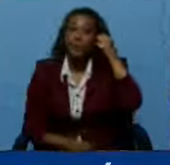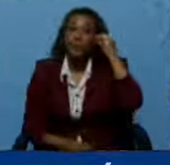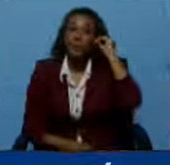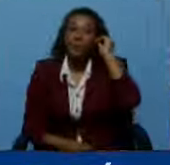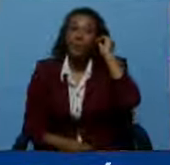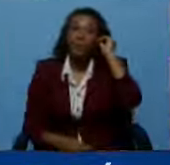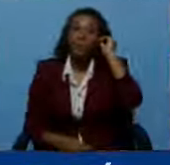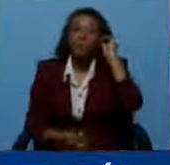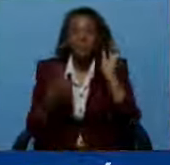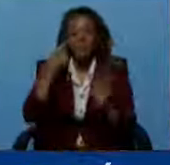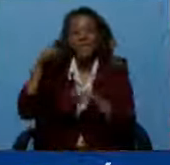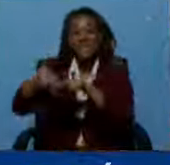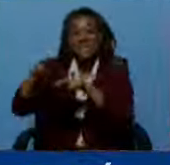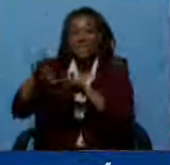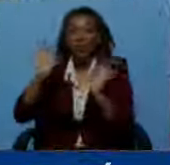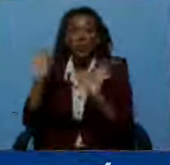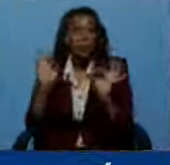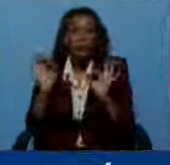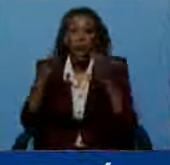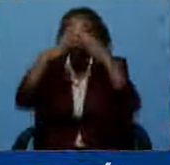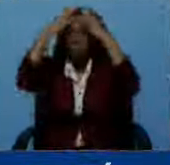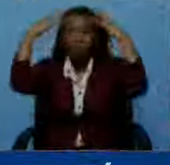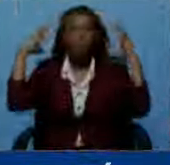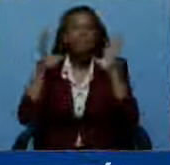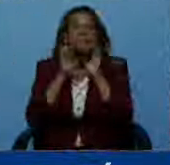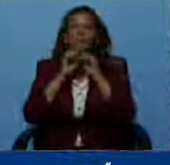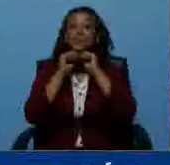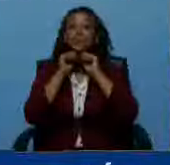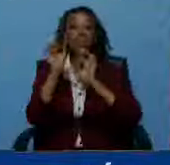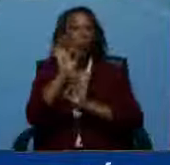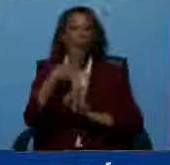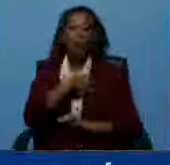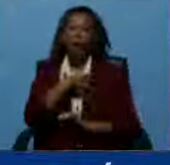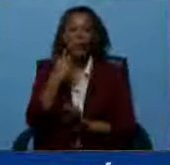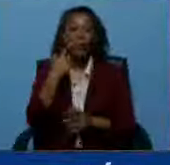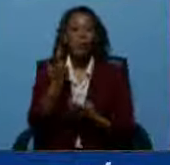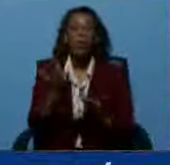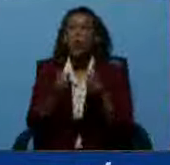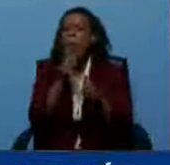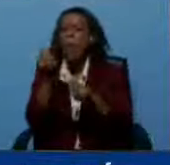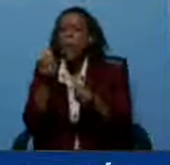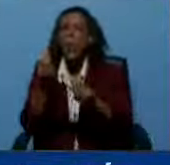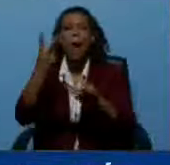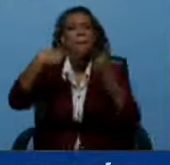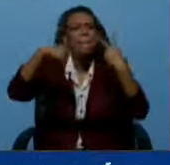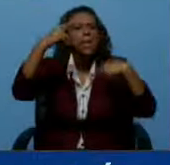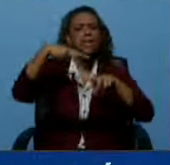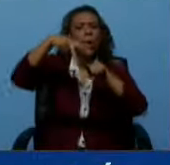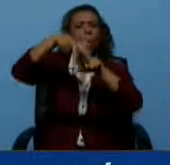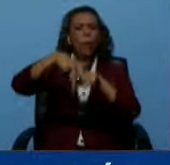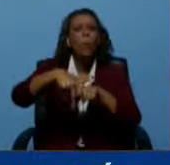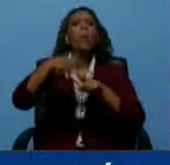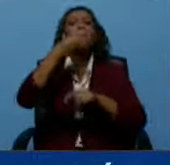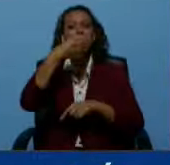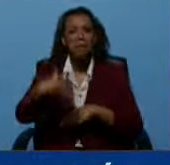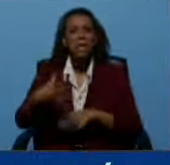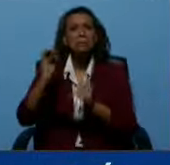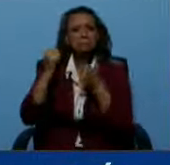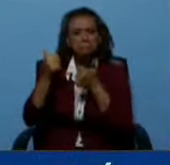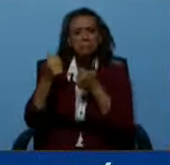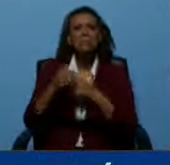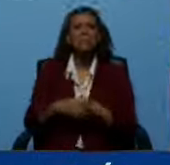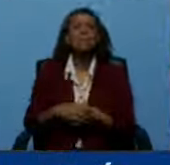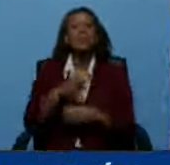es muy lindo. Ya no quiere la máscara, ya no quiere el casco. ¿Cómo le fue en el paseo? Muy bien, ¿verdad?